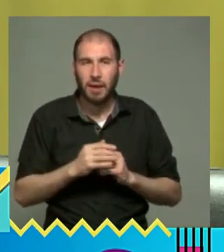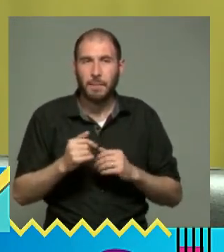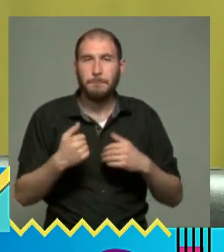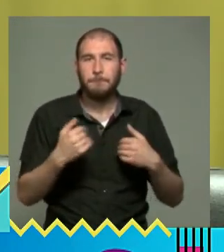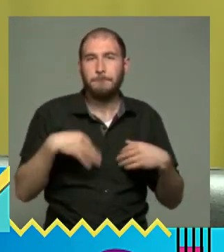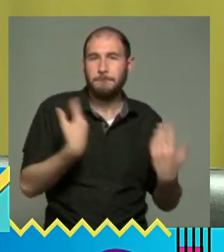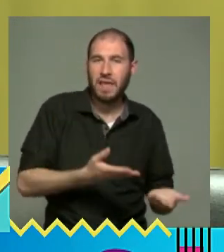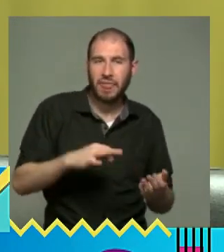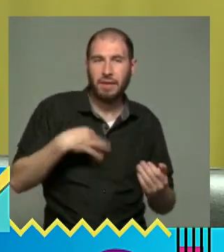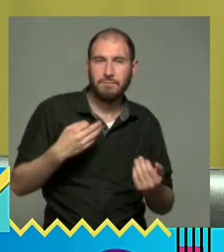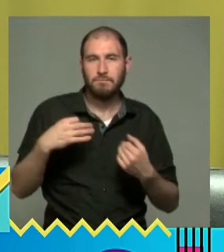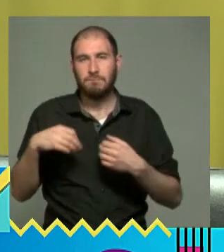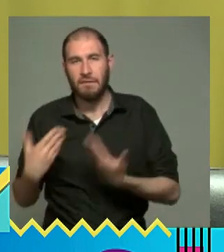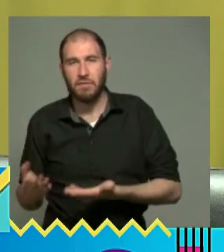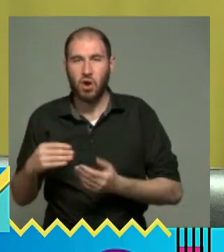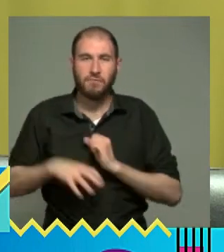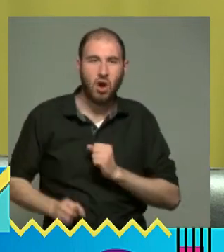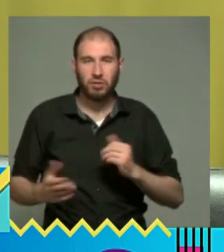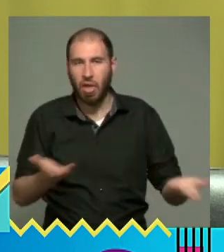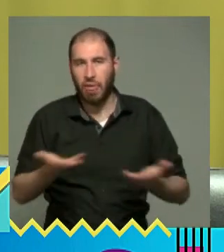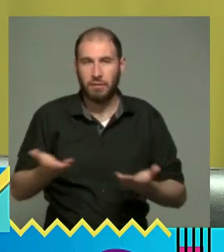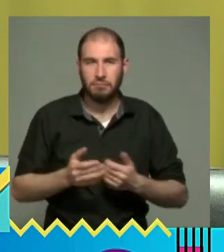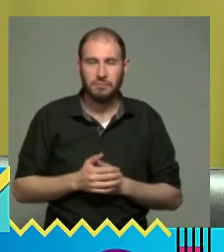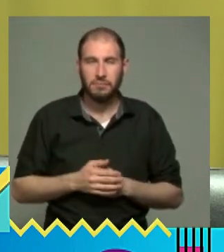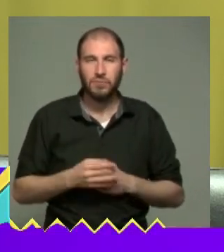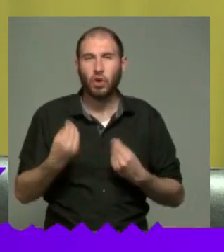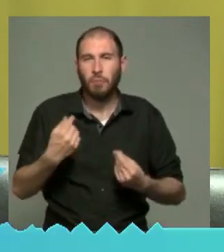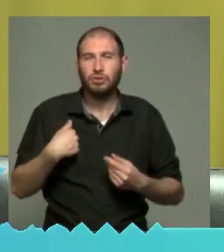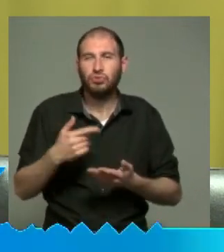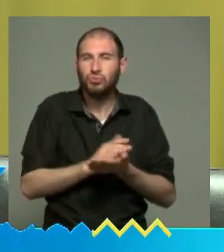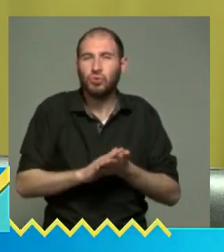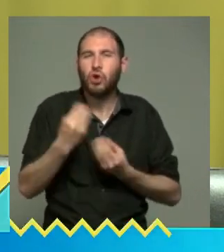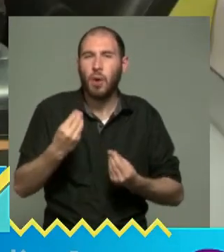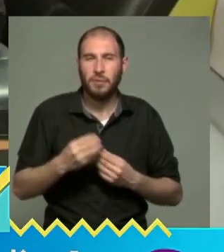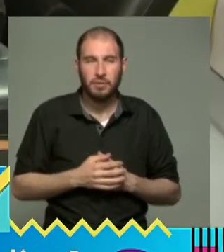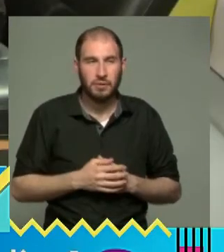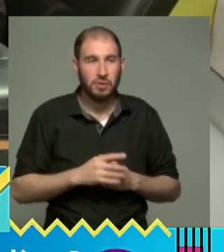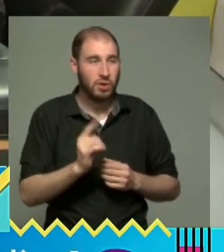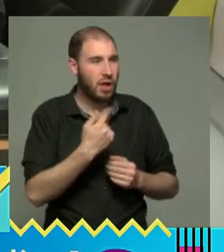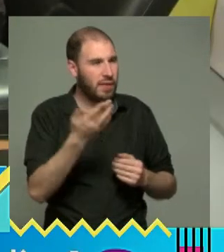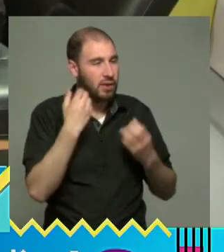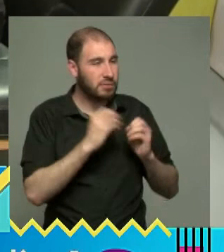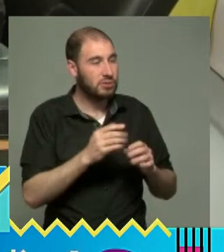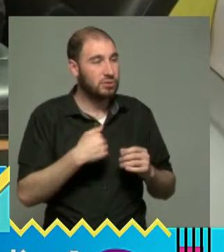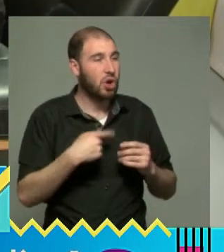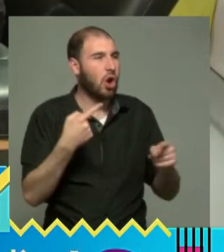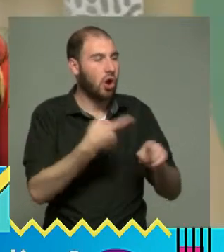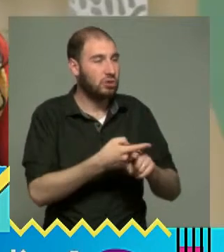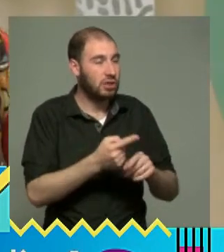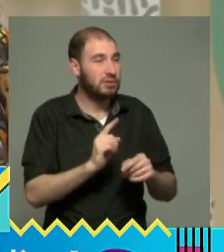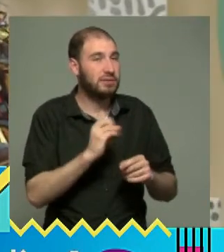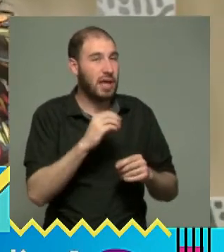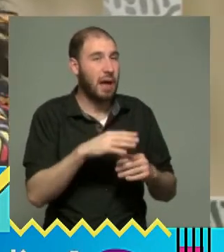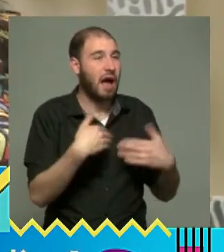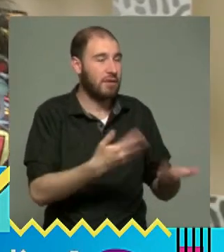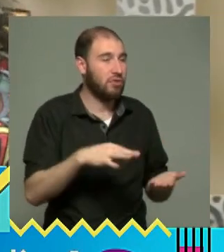vida, soy pro aborto. No es ese el dilema. El dilema es cómo yo abordo esta situación. Cuando Que empezamos cuando es dije un que estoy en abordaje- contra de que se autodenominen Exacto,